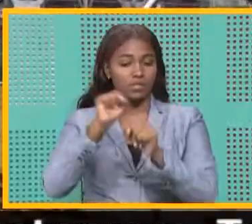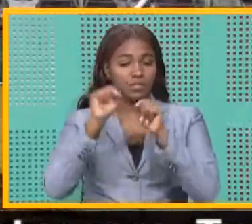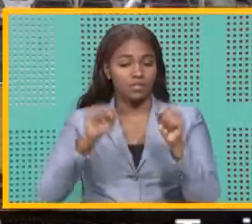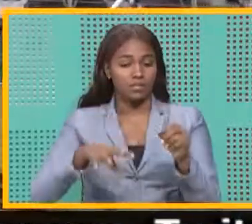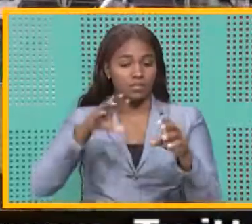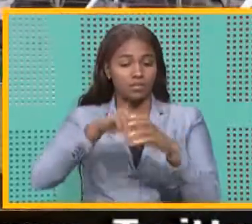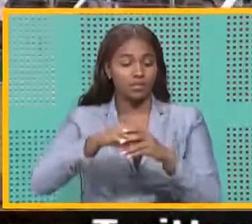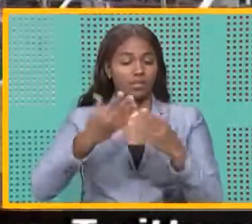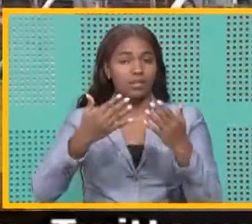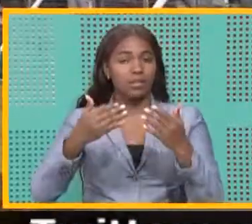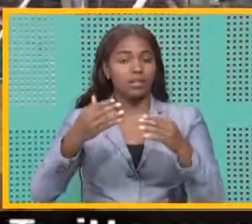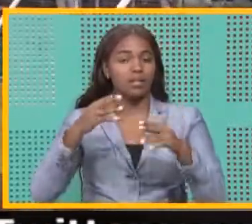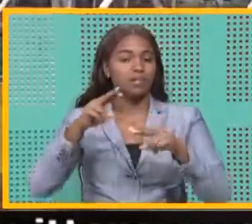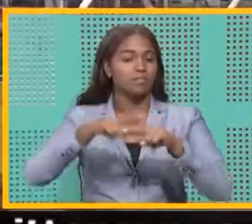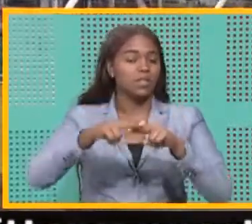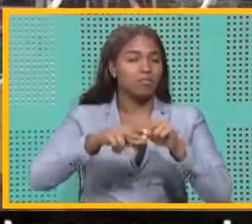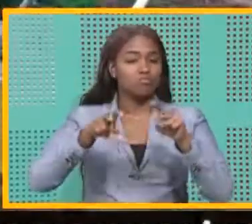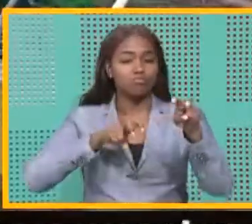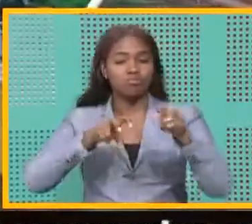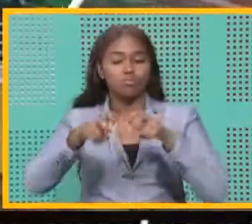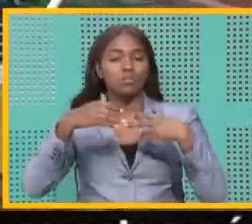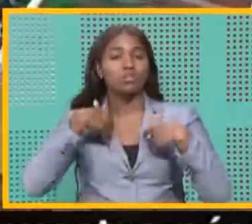Metro Teleférico movilizó a